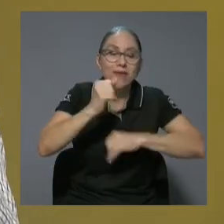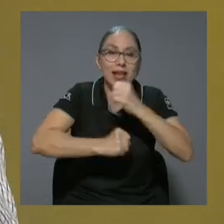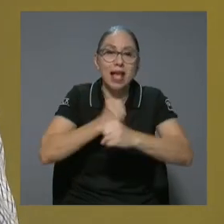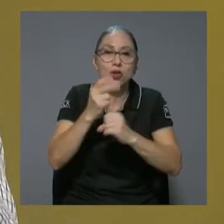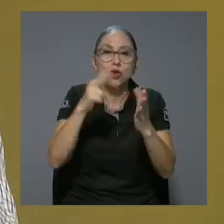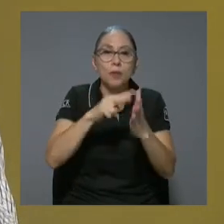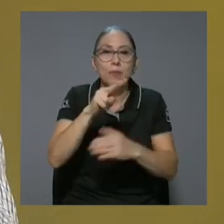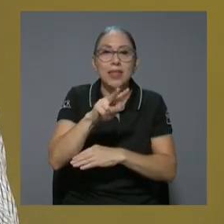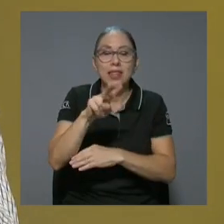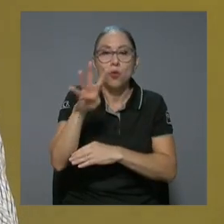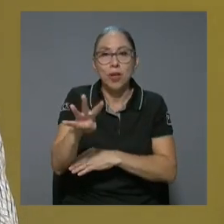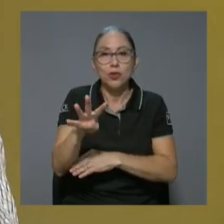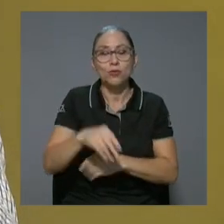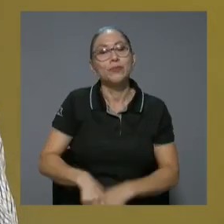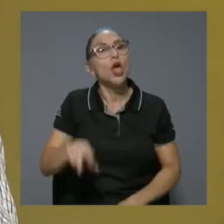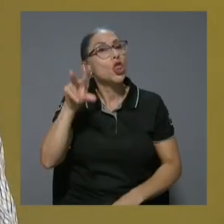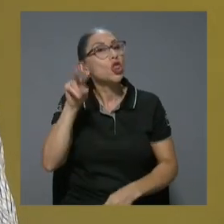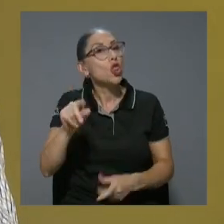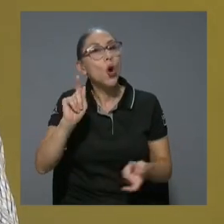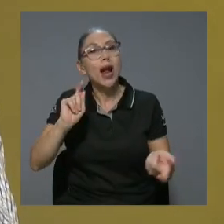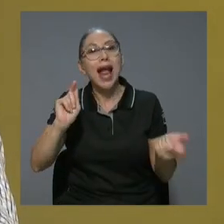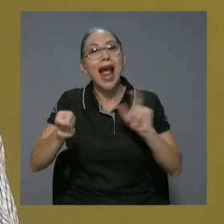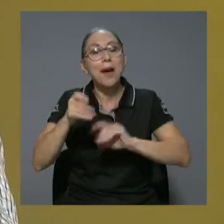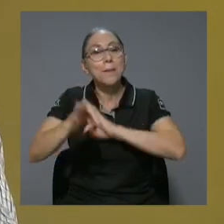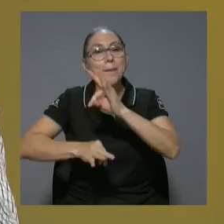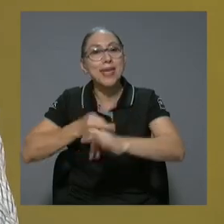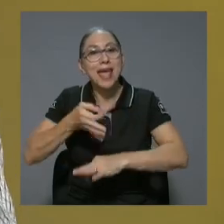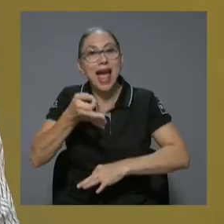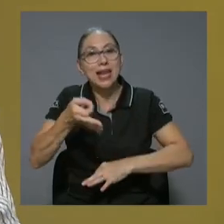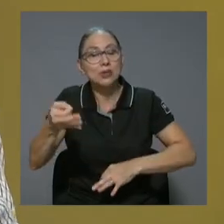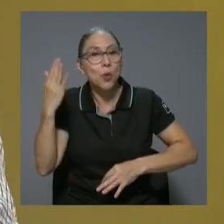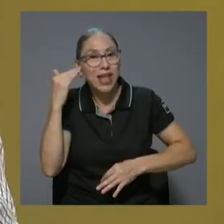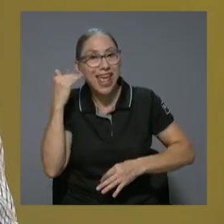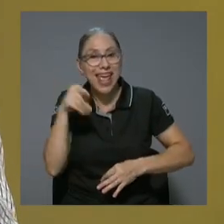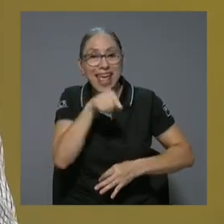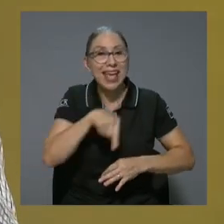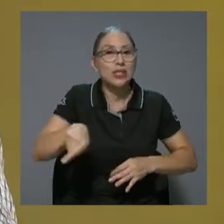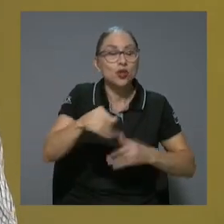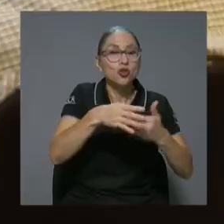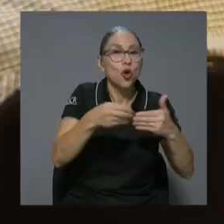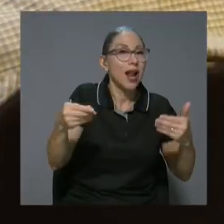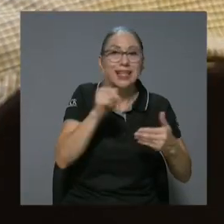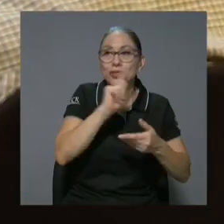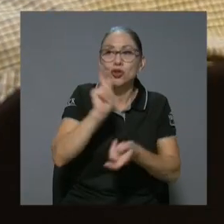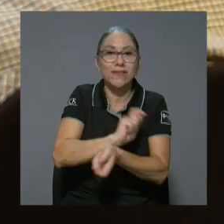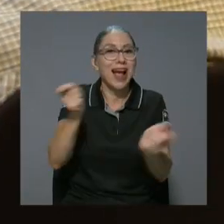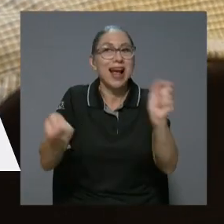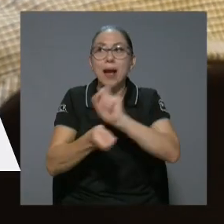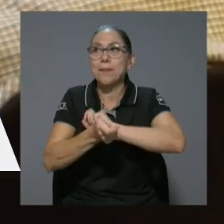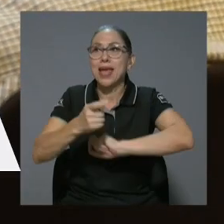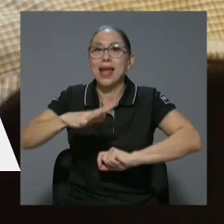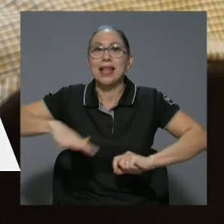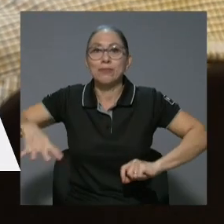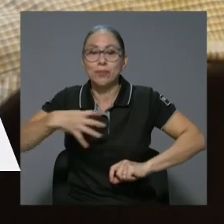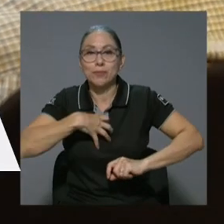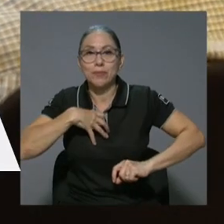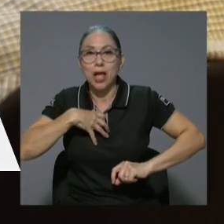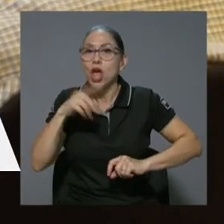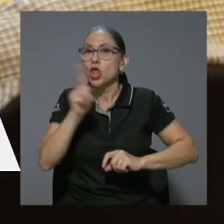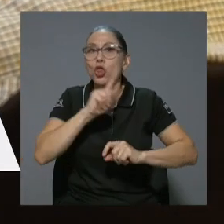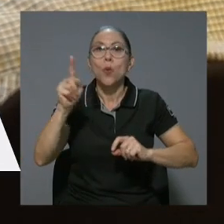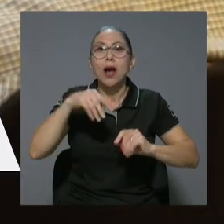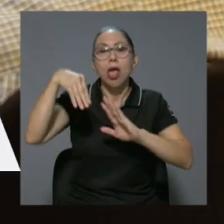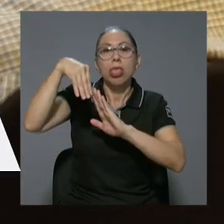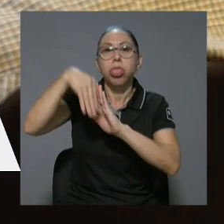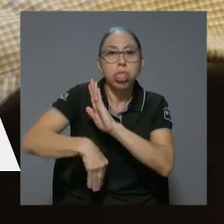No cambiarias, porque esos dólares no se van a cambiar en el mercado local, no van a provocar caídas en el tipo de cambio, pero